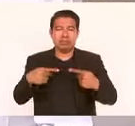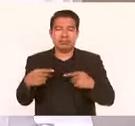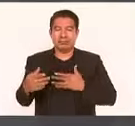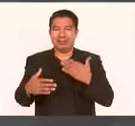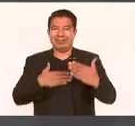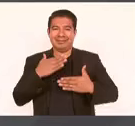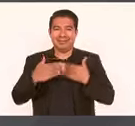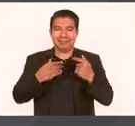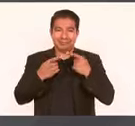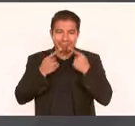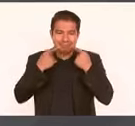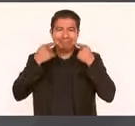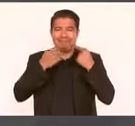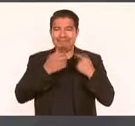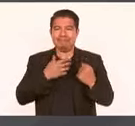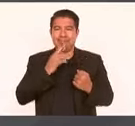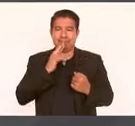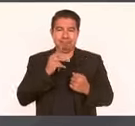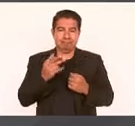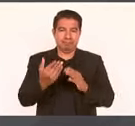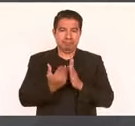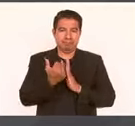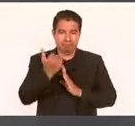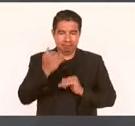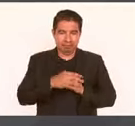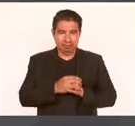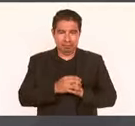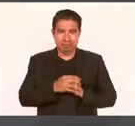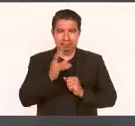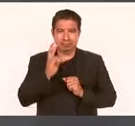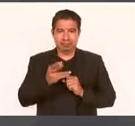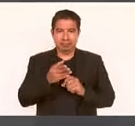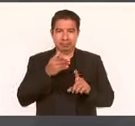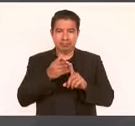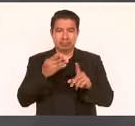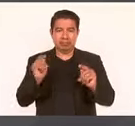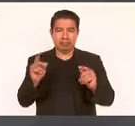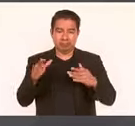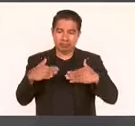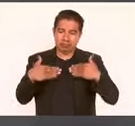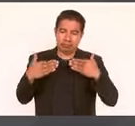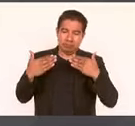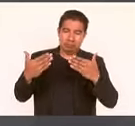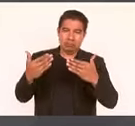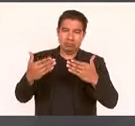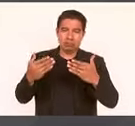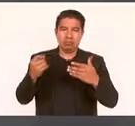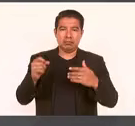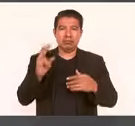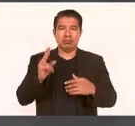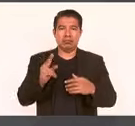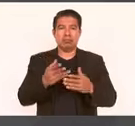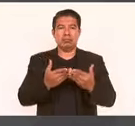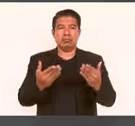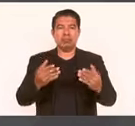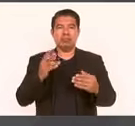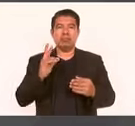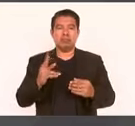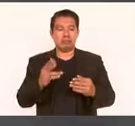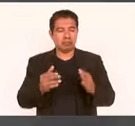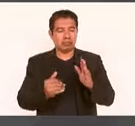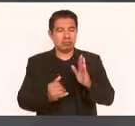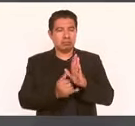comunidades que sufrieron los mayores daños. Se ha logrado generar confianza y tranquilidad y con ello se está